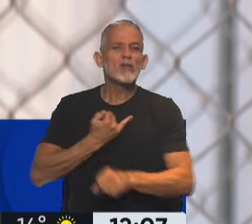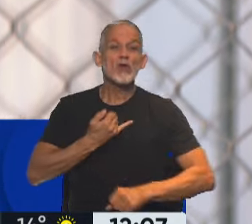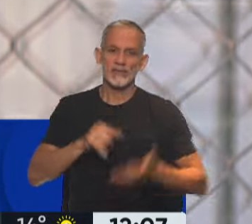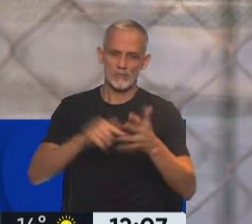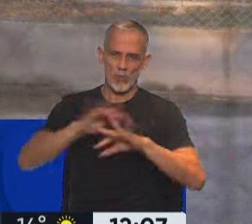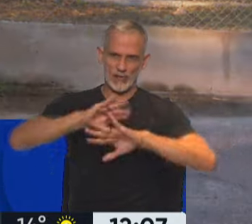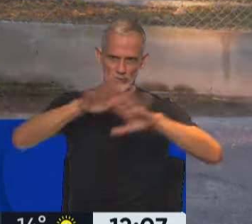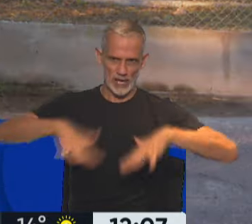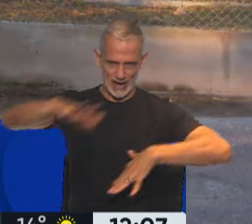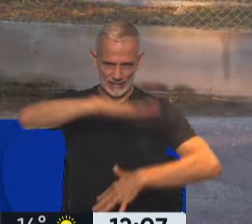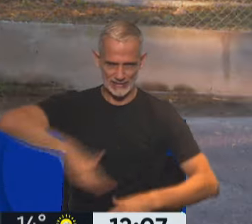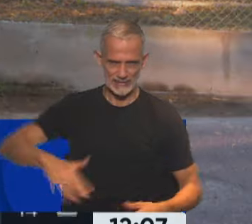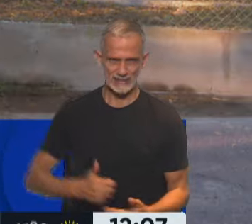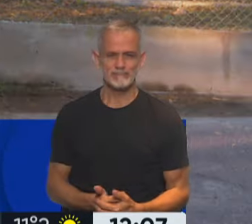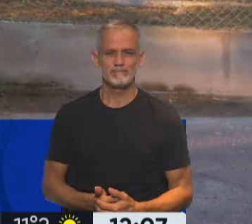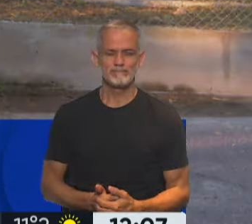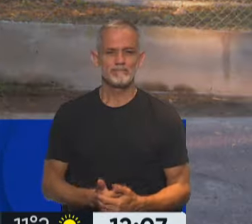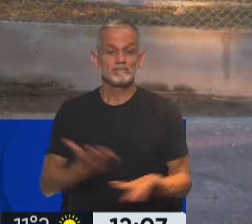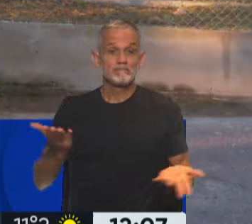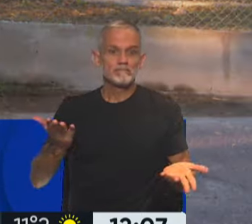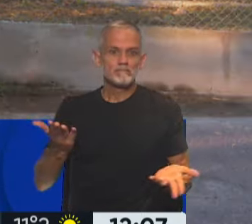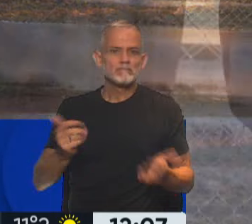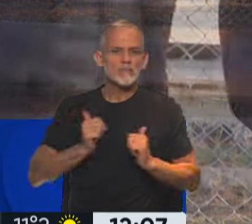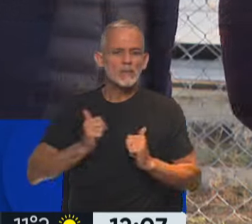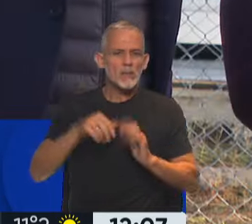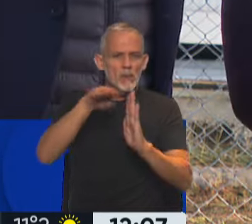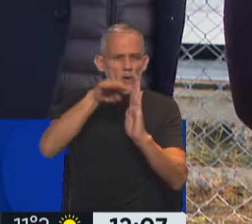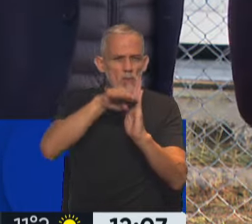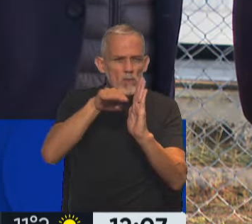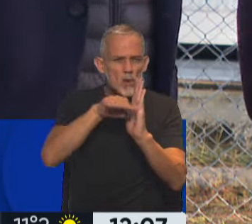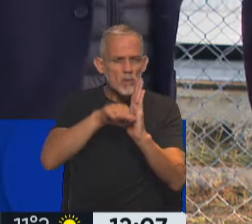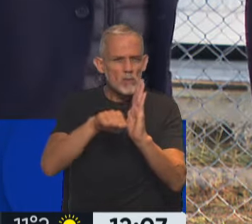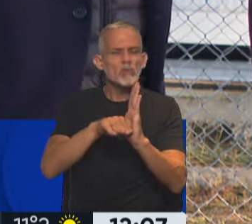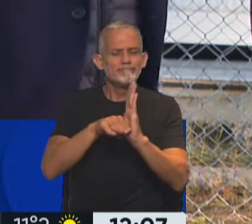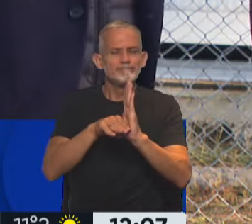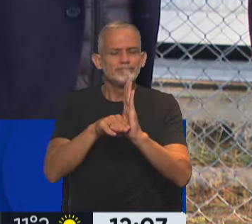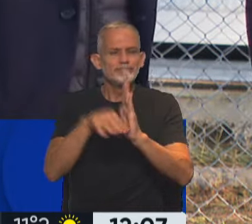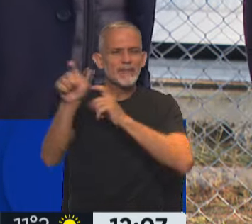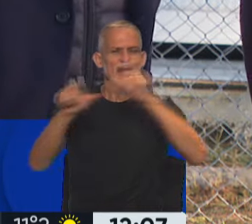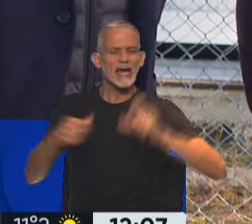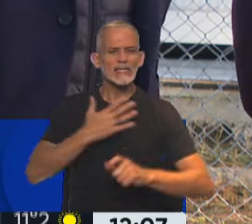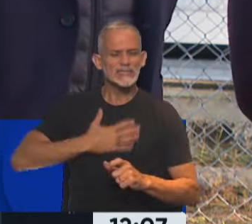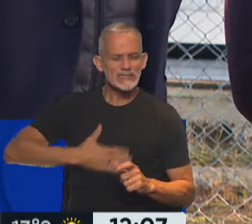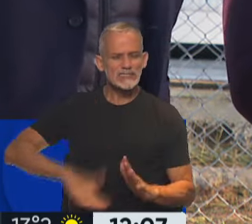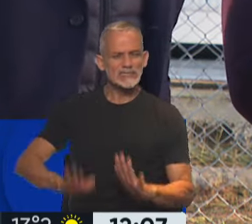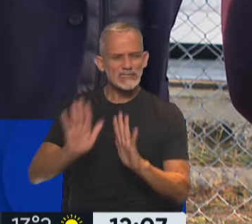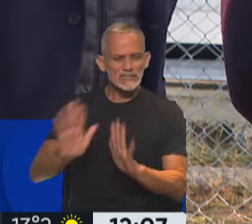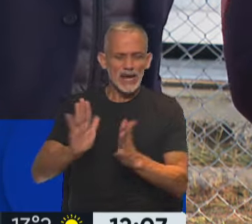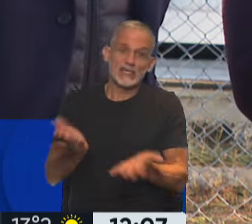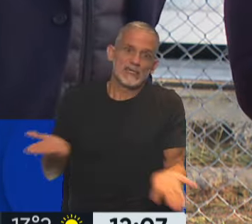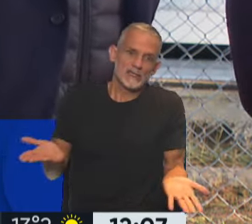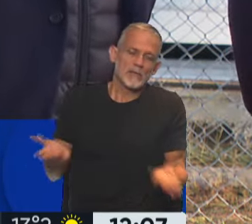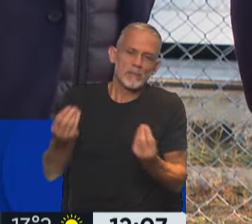Buenos Aires. Esperamos que con todas estas medidas podamos llevarle tranquilidad a la gente y tener la tranquilidad